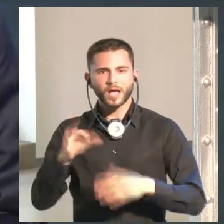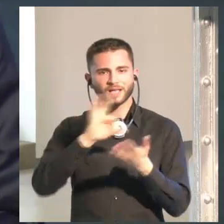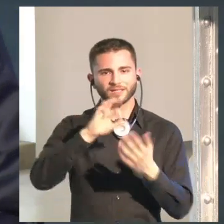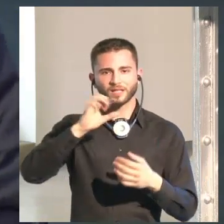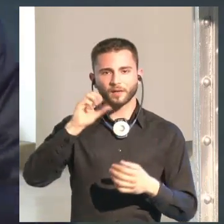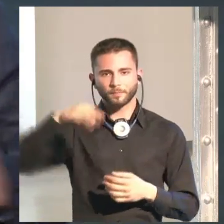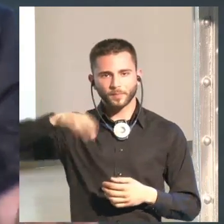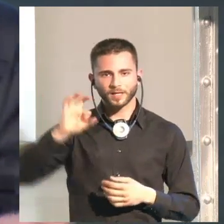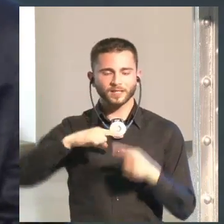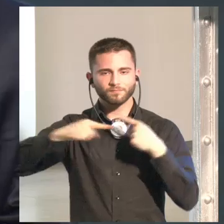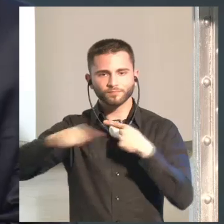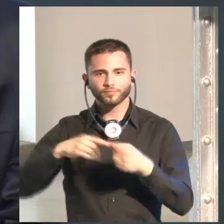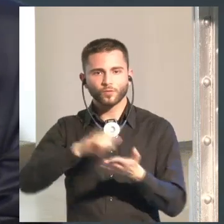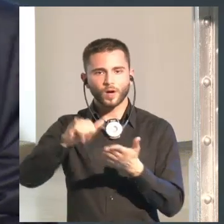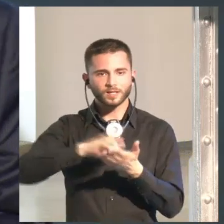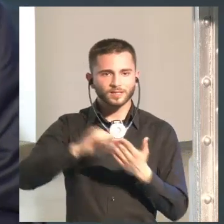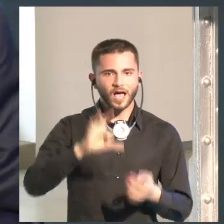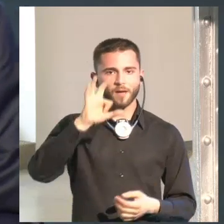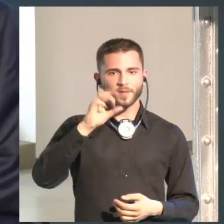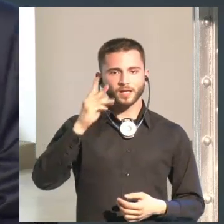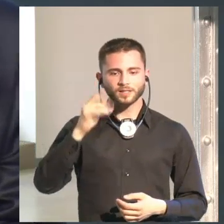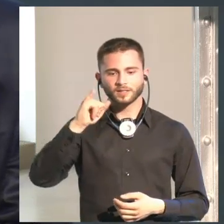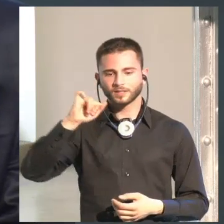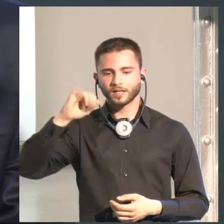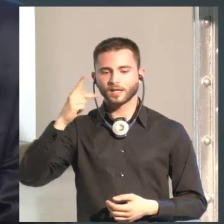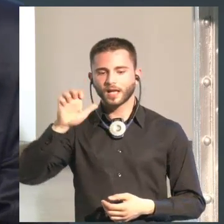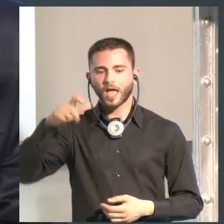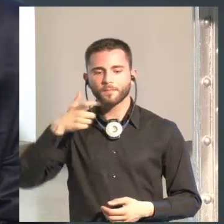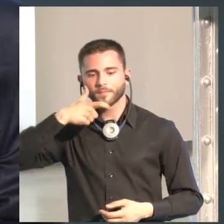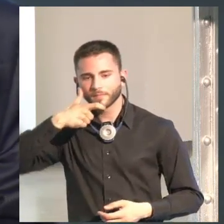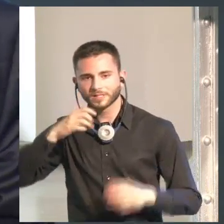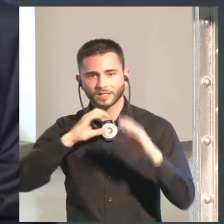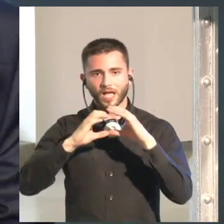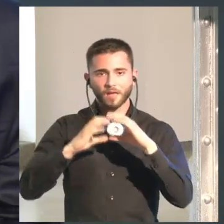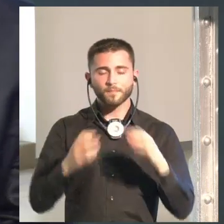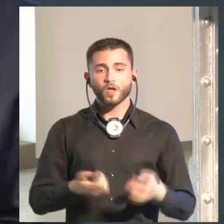las llamadas internacionales y el Skype, o entre el